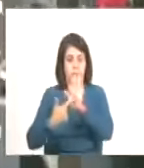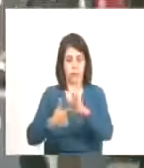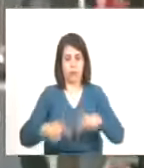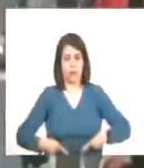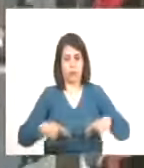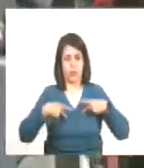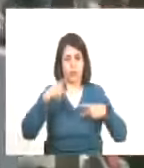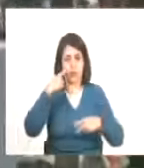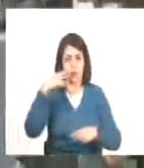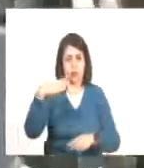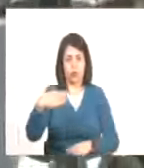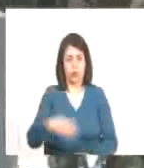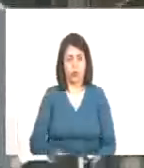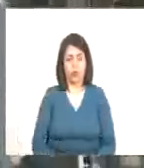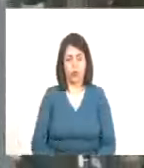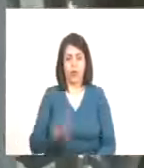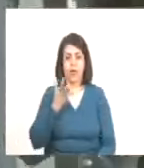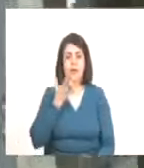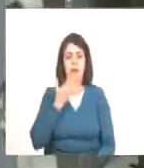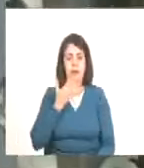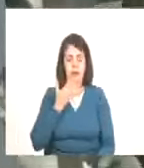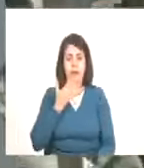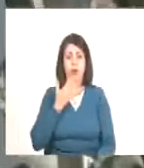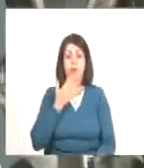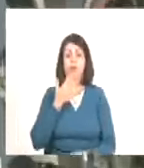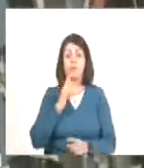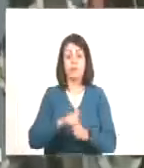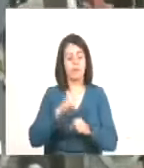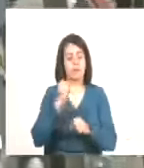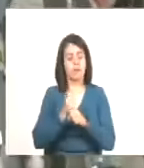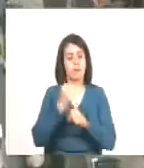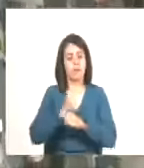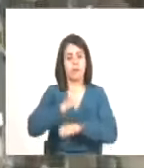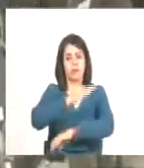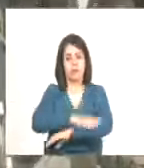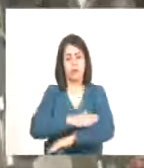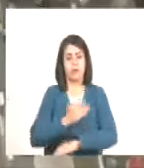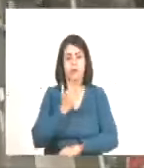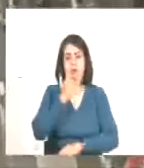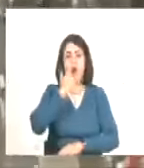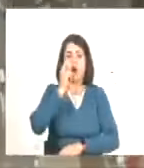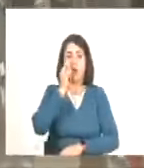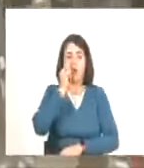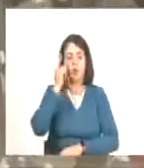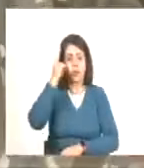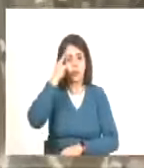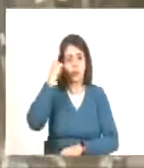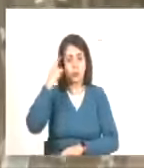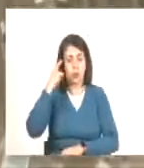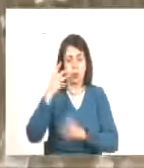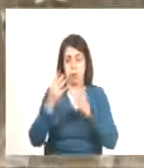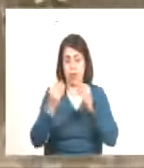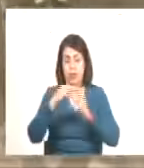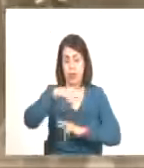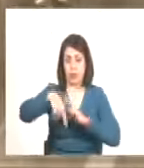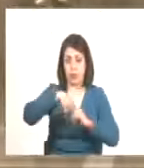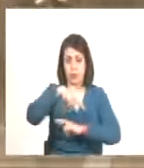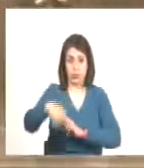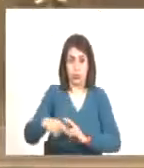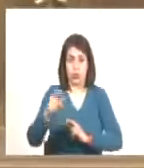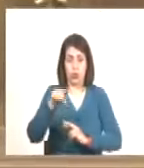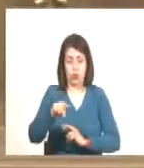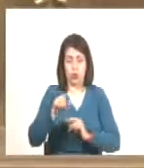cotidiana. Con el ejemplo, con el carácter y la moral amorosa de un hombre que supo muy bien que la revolución o